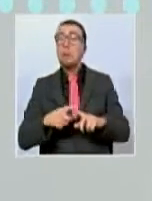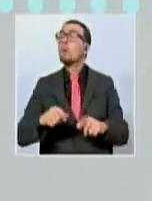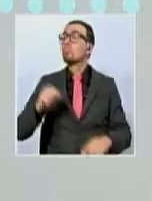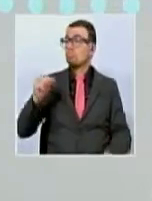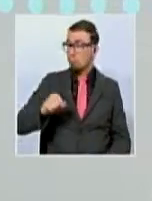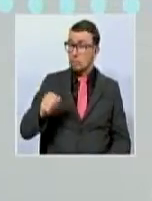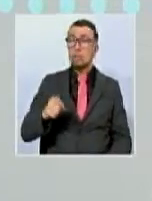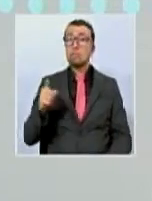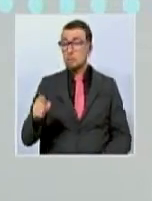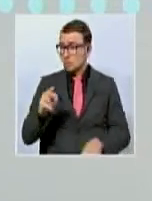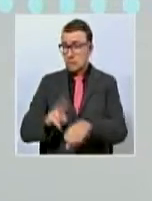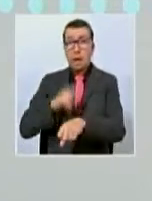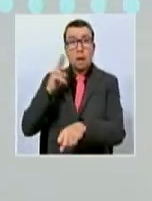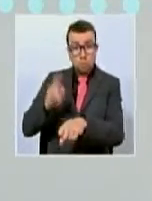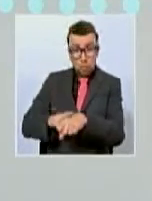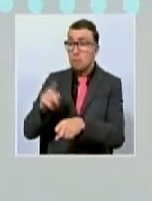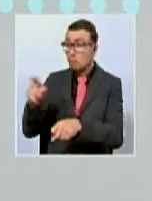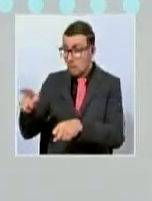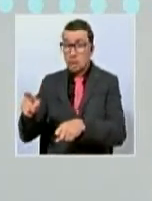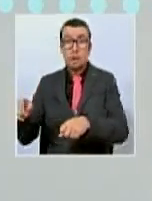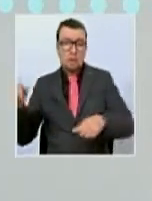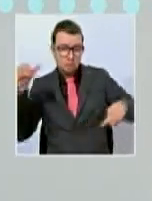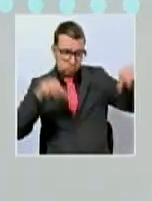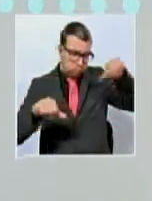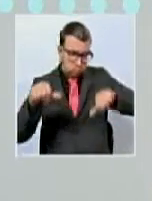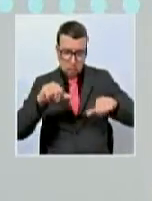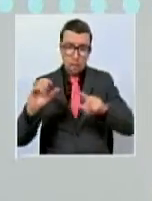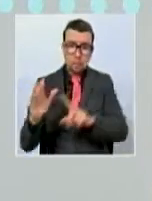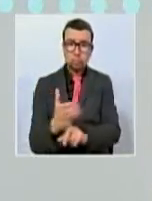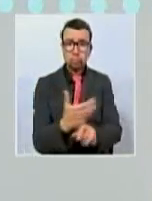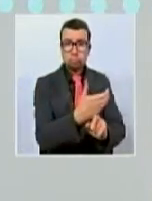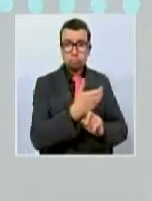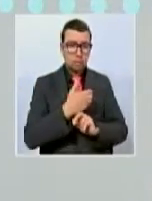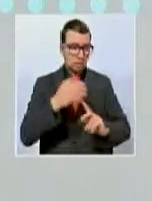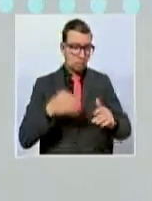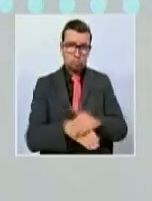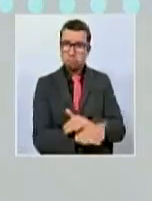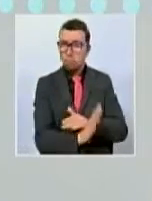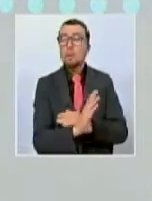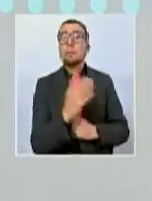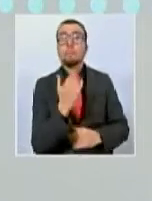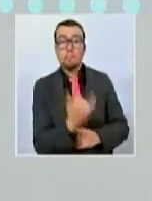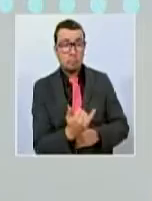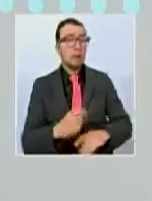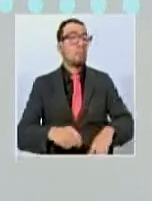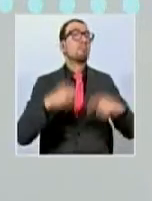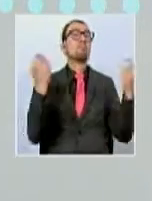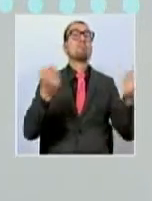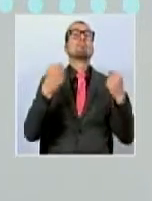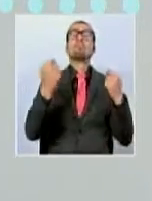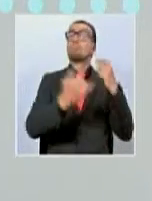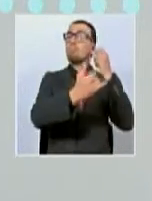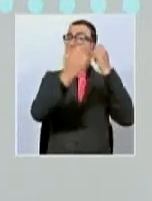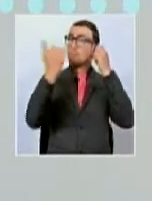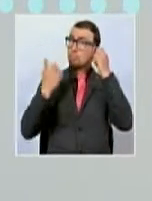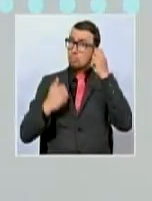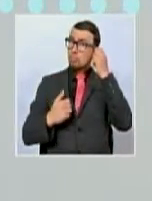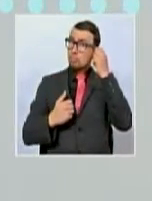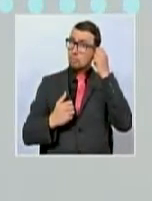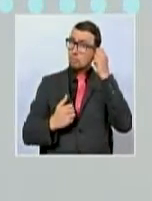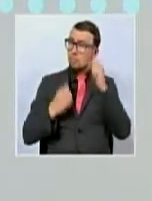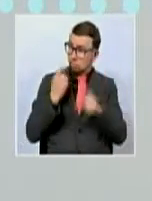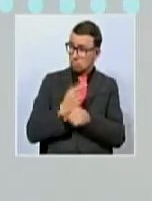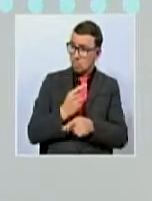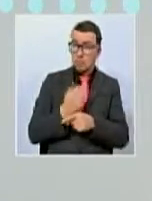hay conservantes naturales que ya están empezando también a estar en el mercado, ¿cierto? Y que precisamente, pues por lo